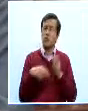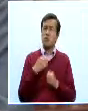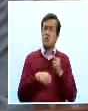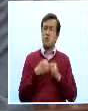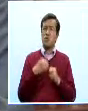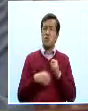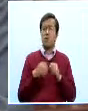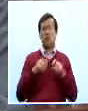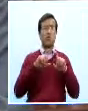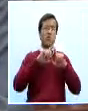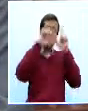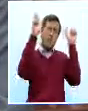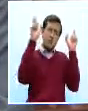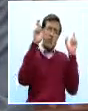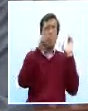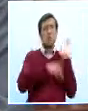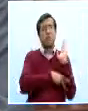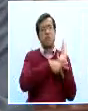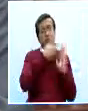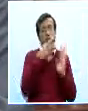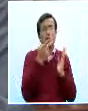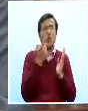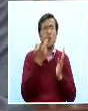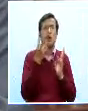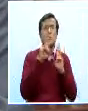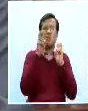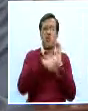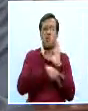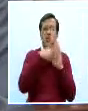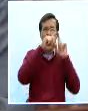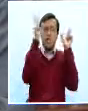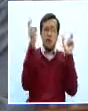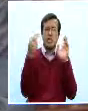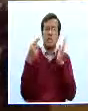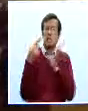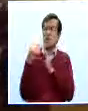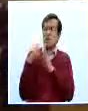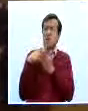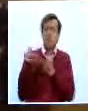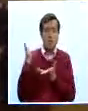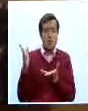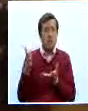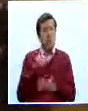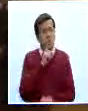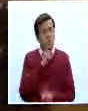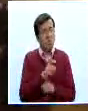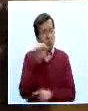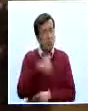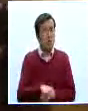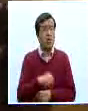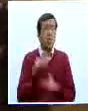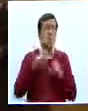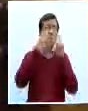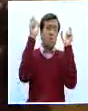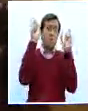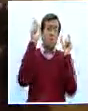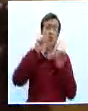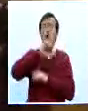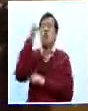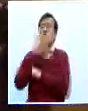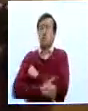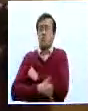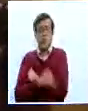transaccionales petroleras con el sri que por ejemplo eventualmente Se podrían beneficiar de esta normativa por supuesto No solamente extranjeras nacionales sobre todo